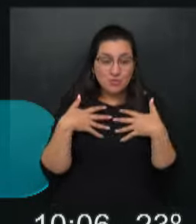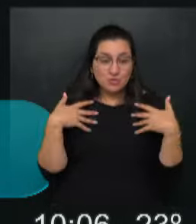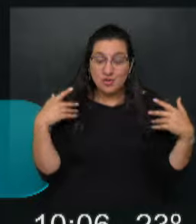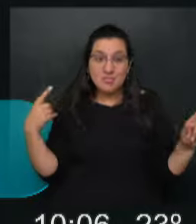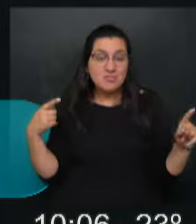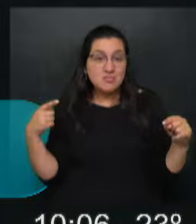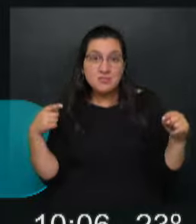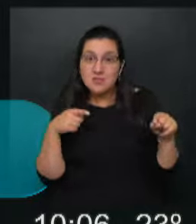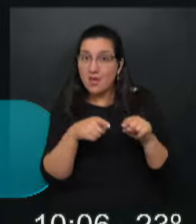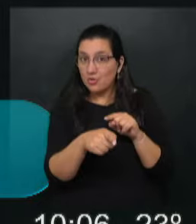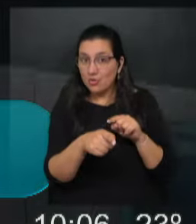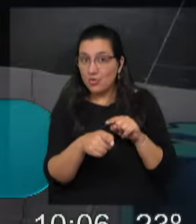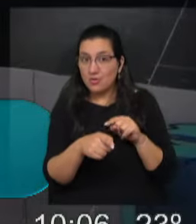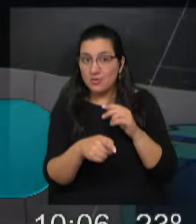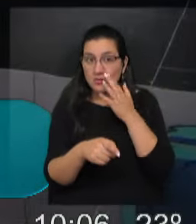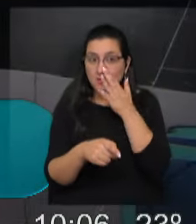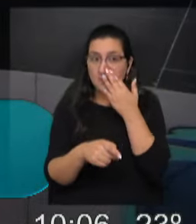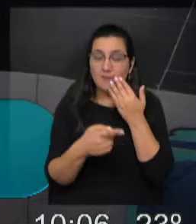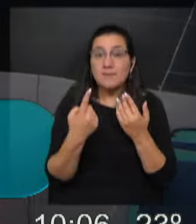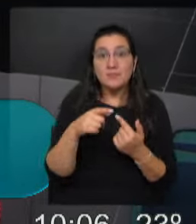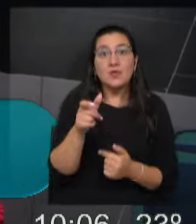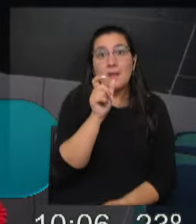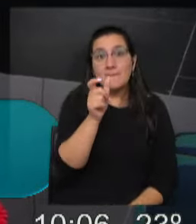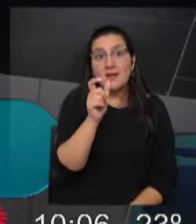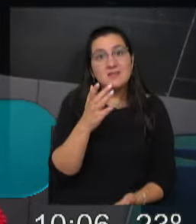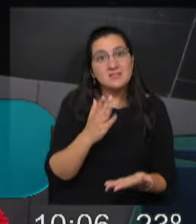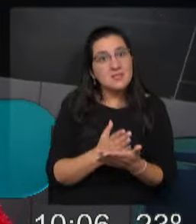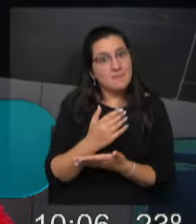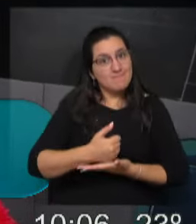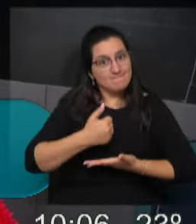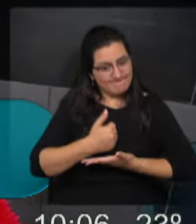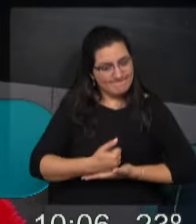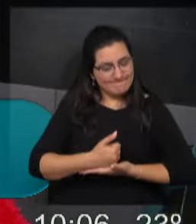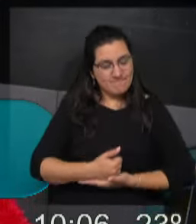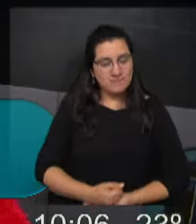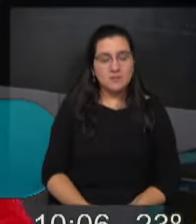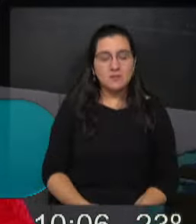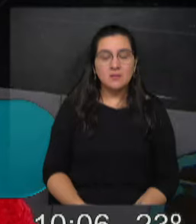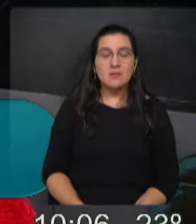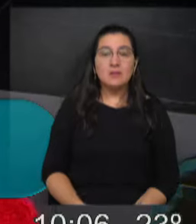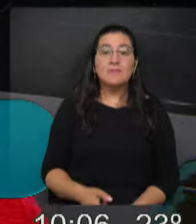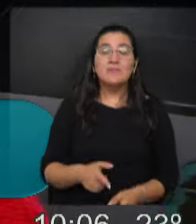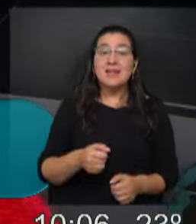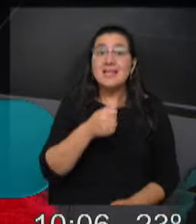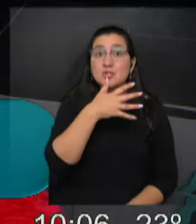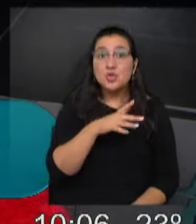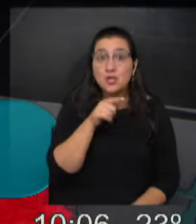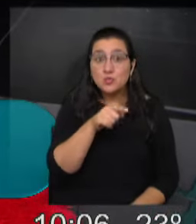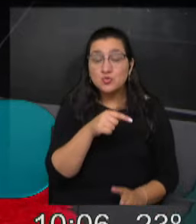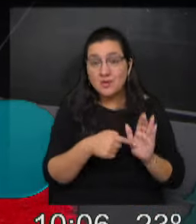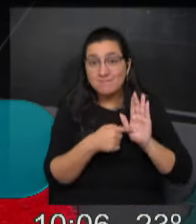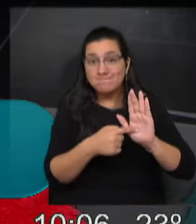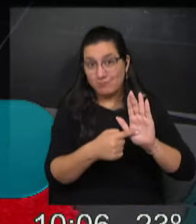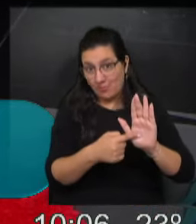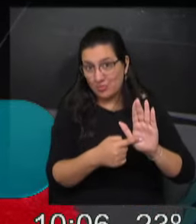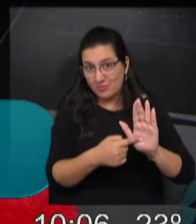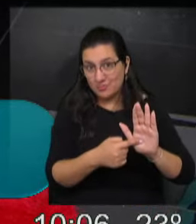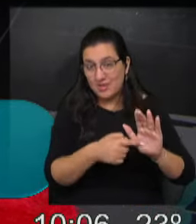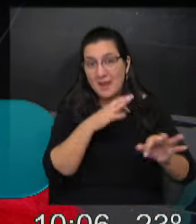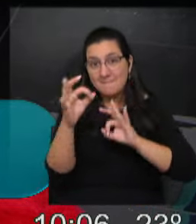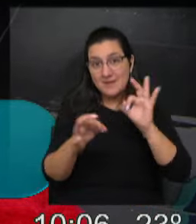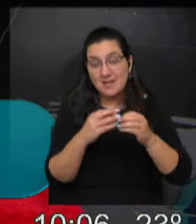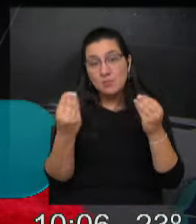¿no? Entonces, nada, la palabra también siempre presente. Yo creo que a veces la historia, esta que acabamos de ver, tuya, explica muchas de las cosas que vemos sobre